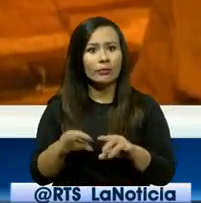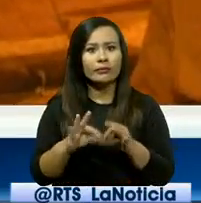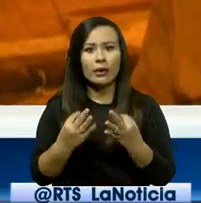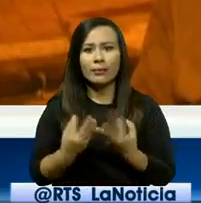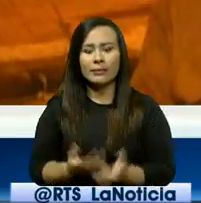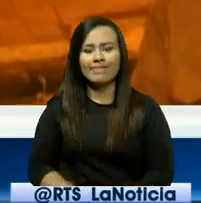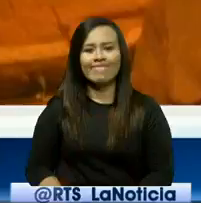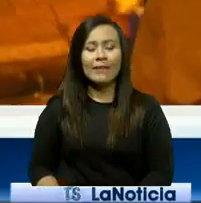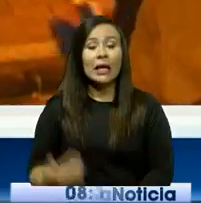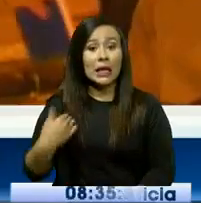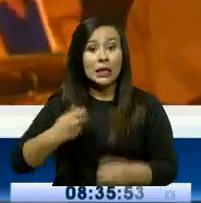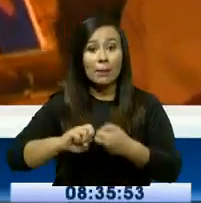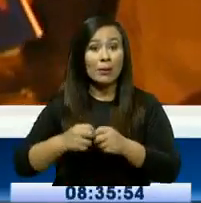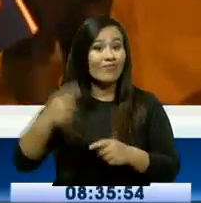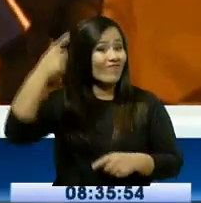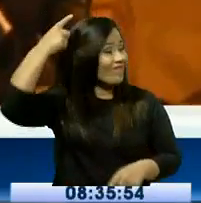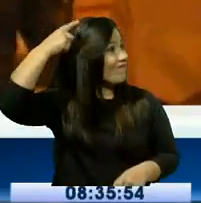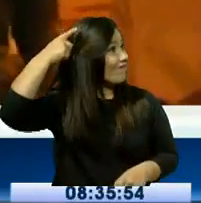un golpe